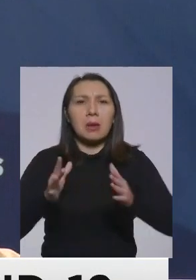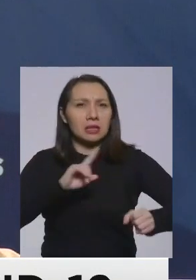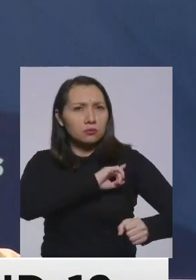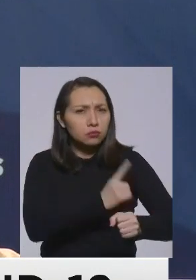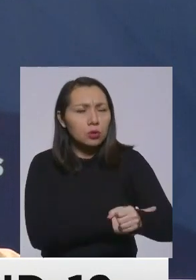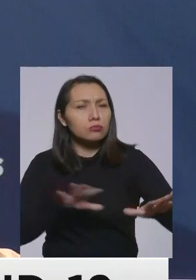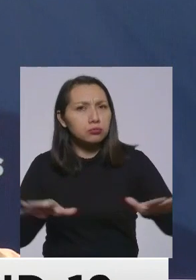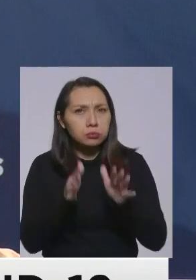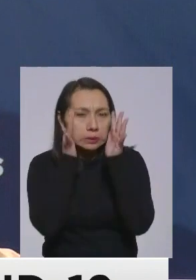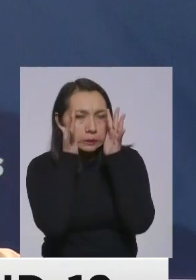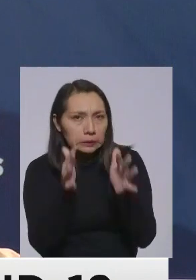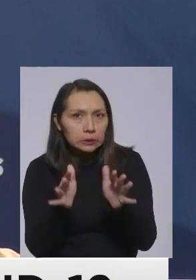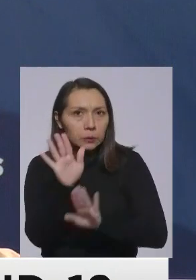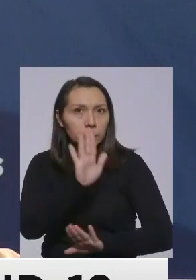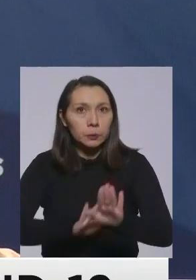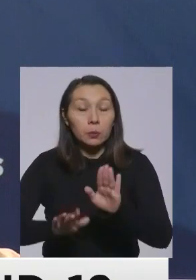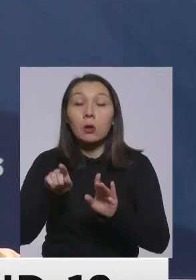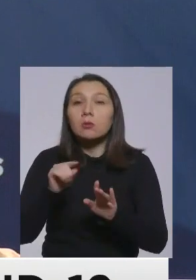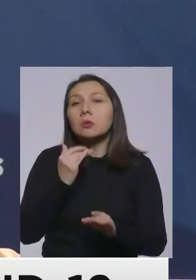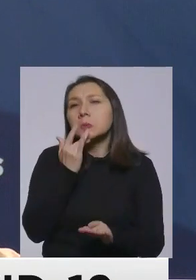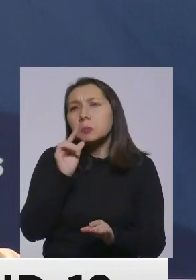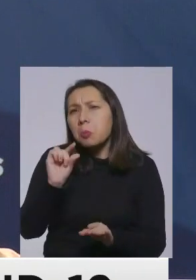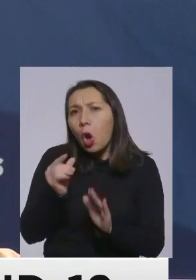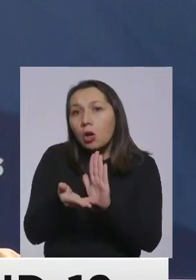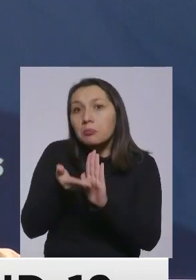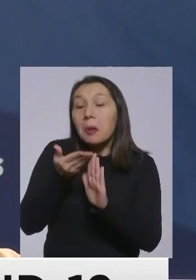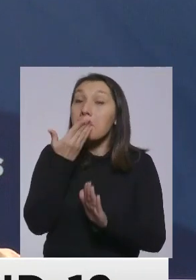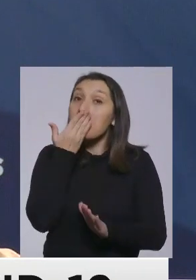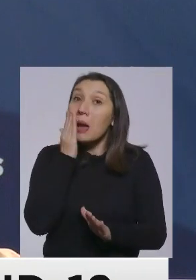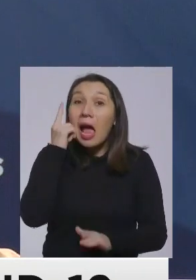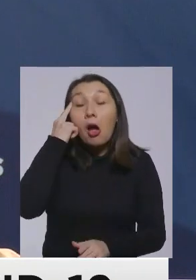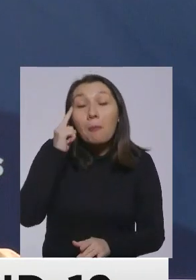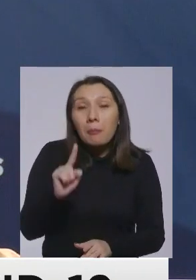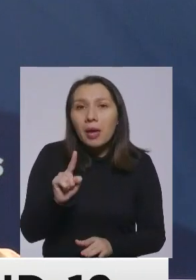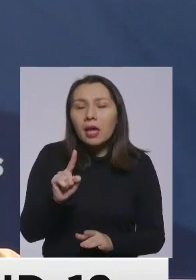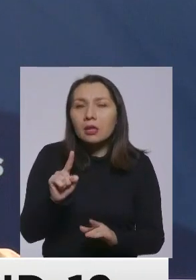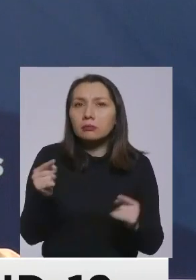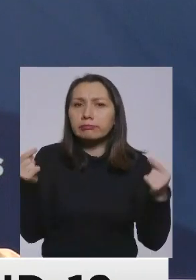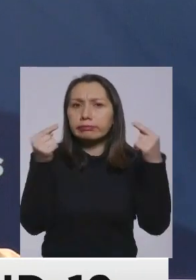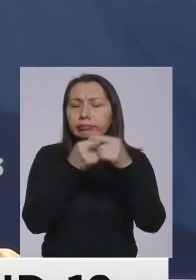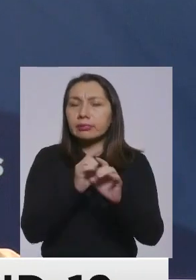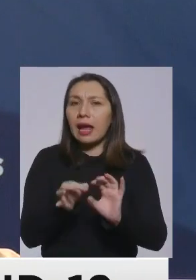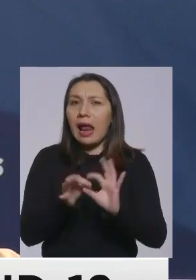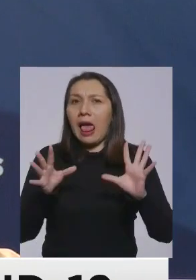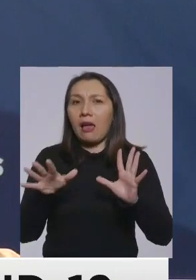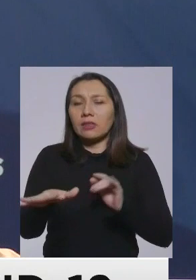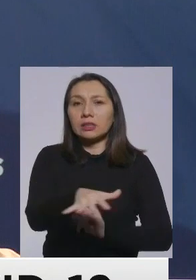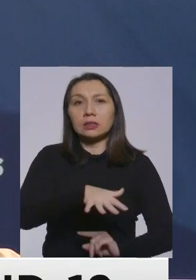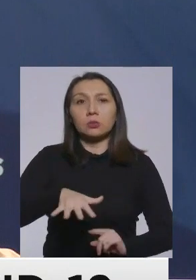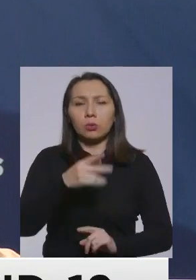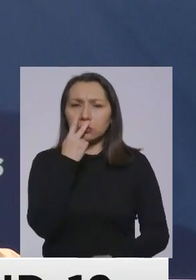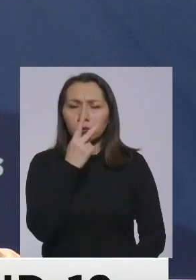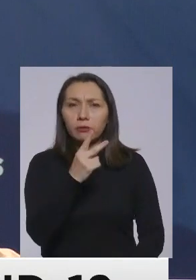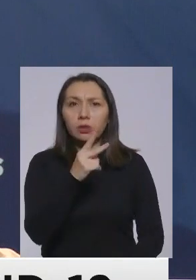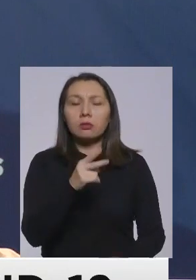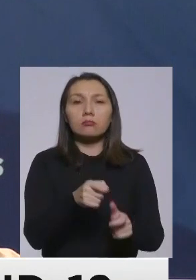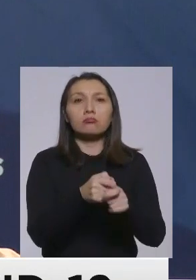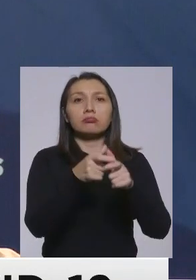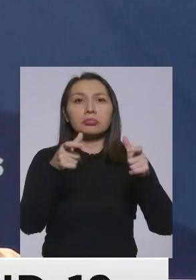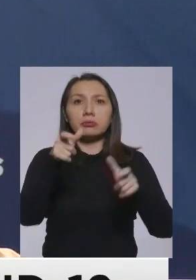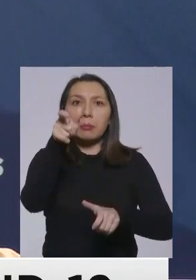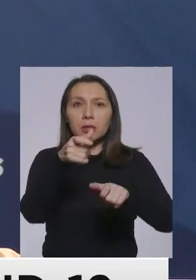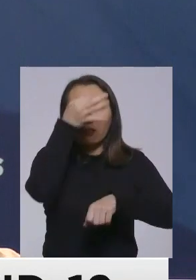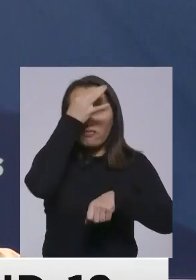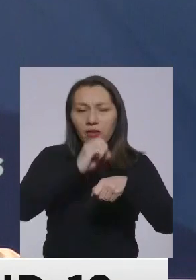fuerza esta leve mejoría sin embargo se contrapone con graves situaciones de aumento de los